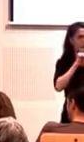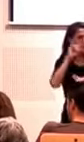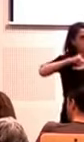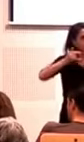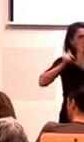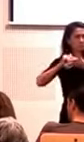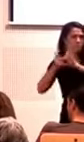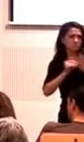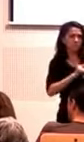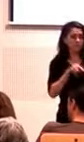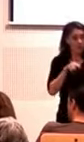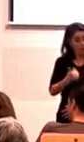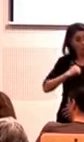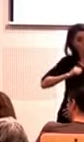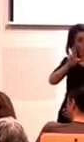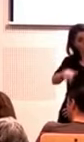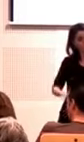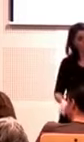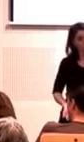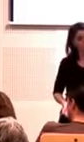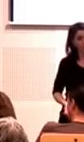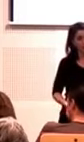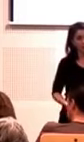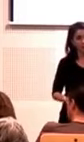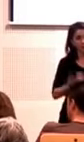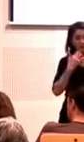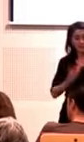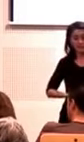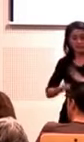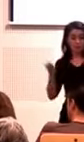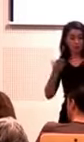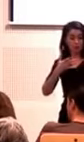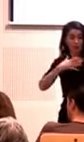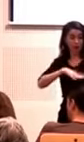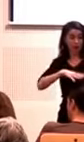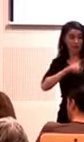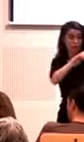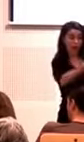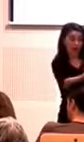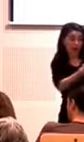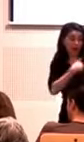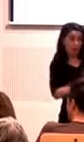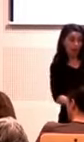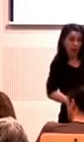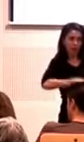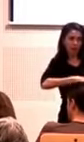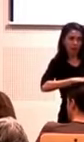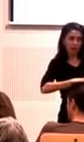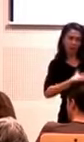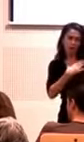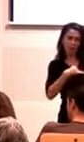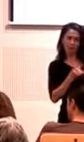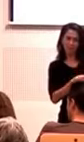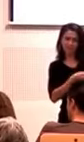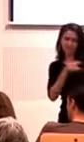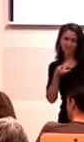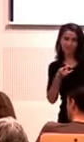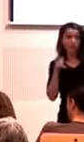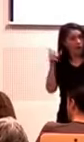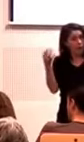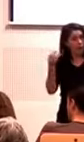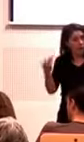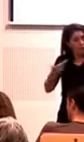voy a aprovechar esto también? ¿Por qué no cuando te vas al baño y te limpia también puedes ser sexy? Te tiene que limpiar, a mí me tiene que limpiar